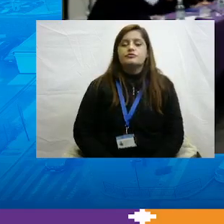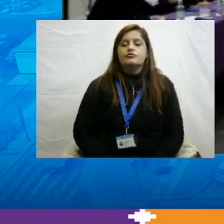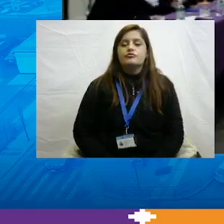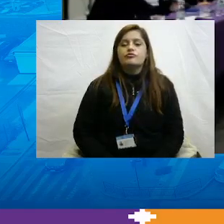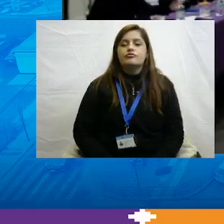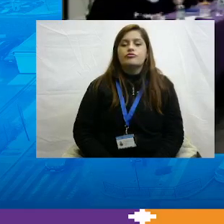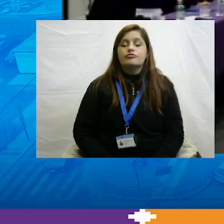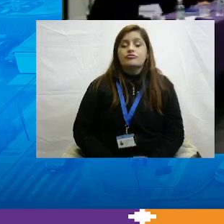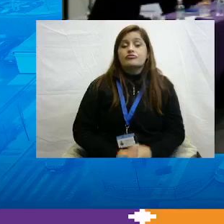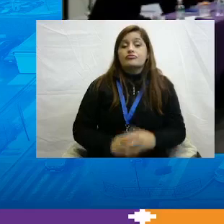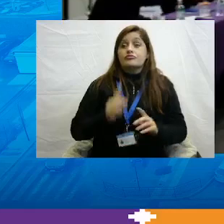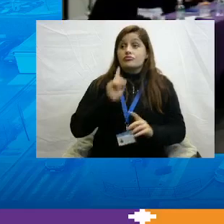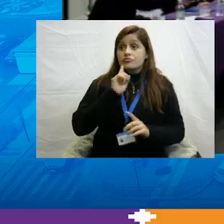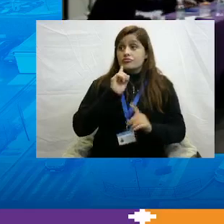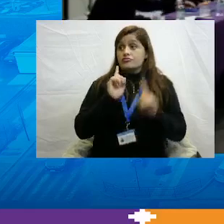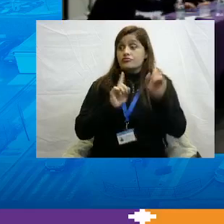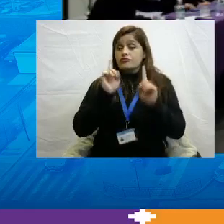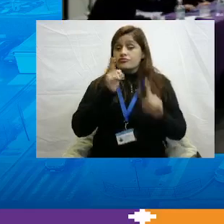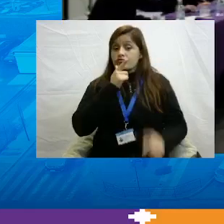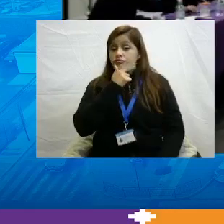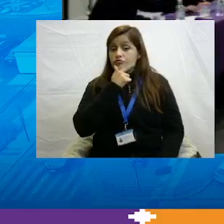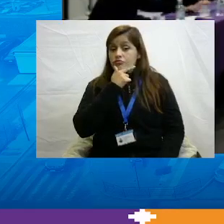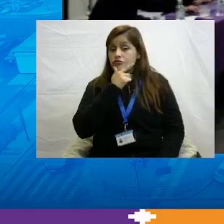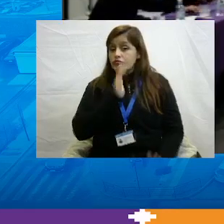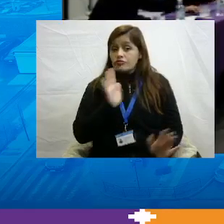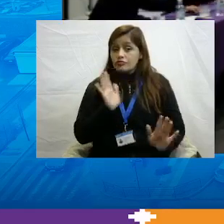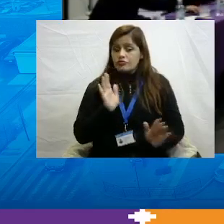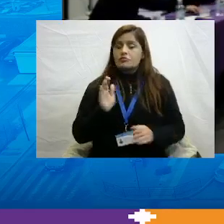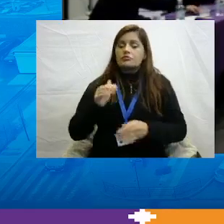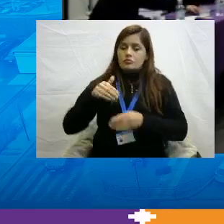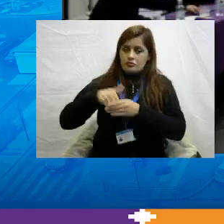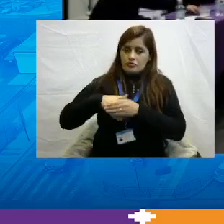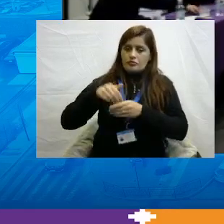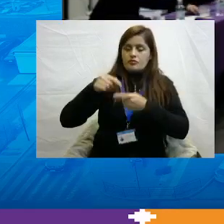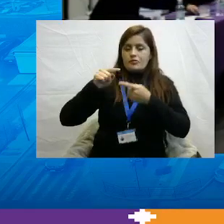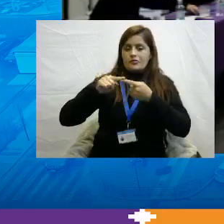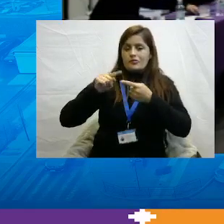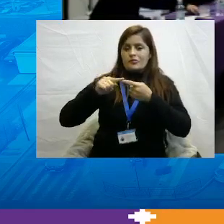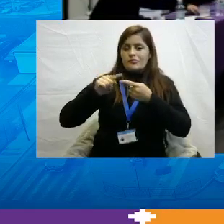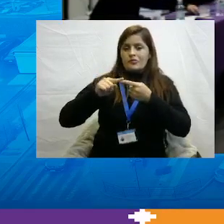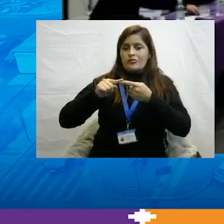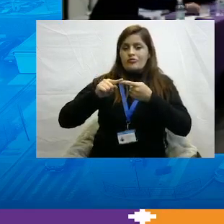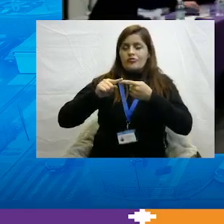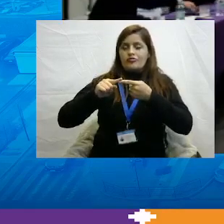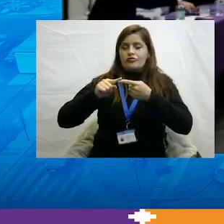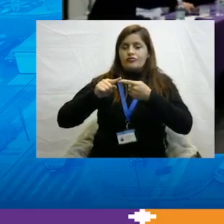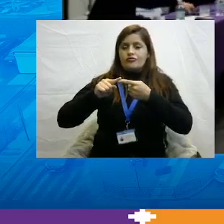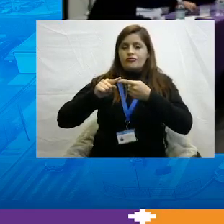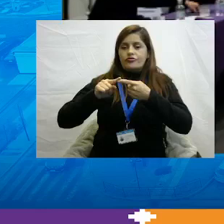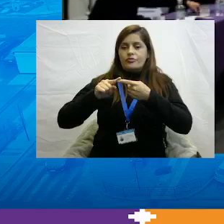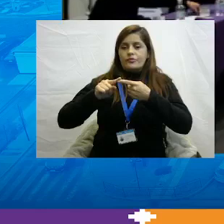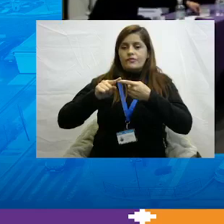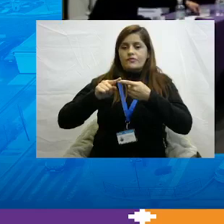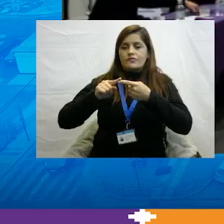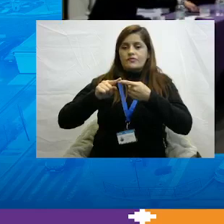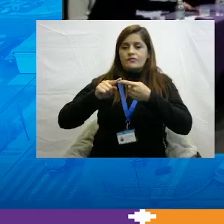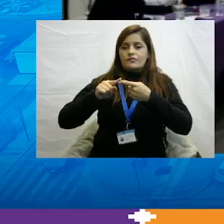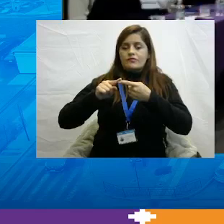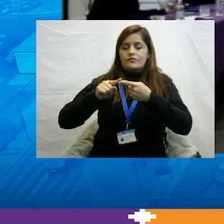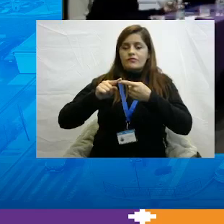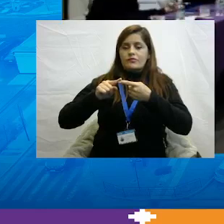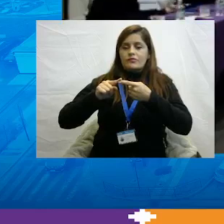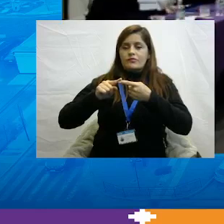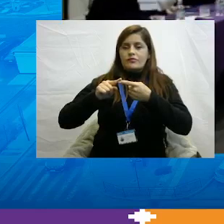Gracias. No sé si hay alguna consulta antes, ¿no? Vamos a la aprobación. Ya, entonces se procede a la votación de acuerdo al listado adjunto.